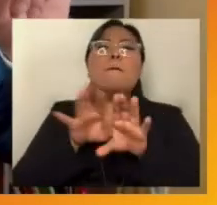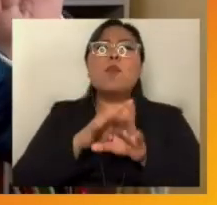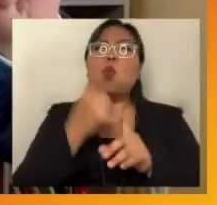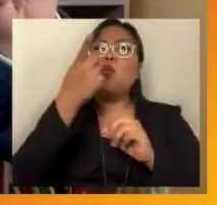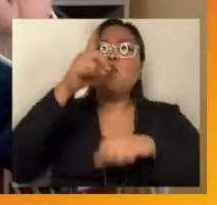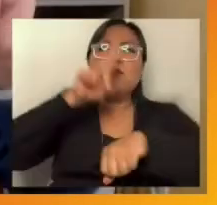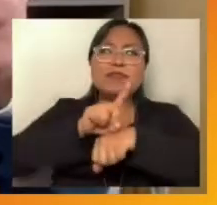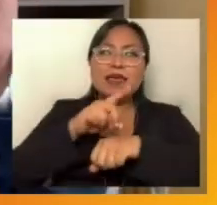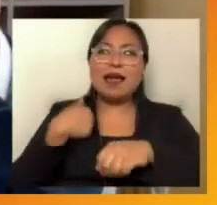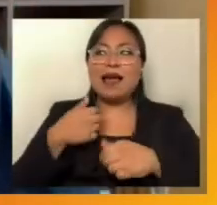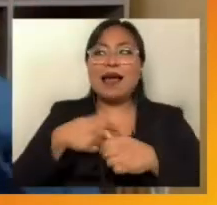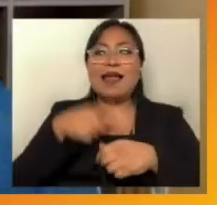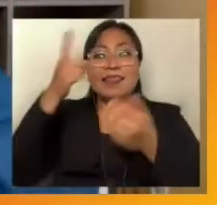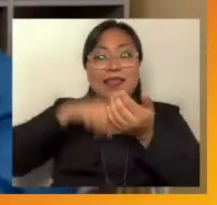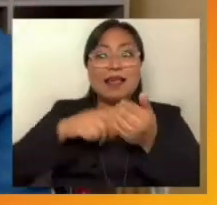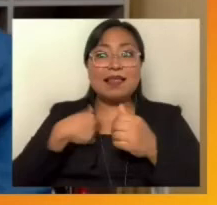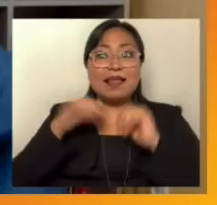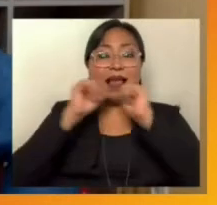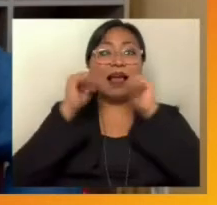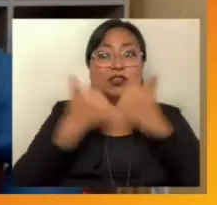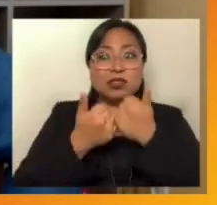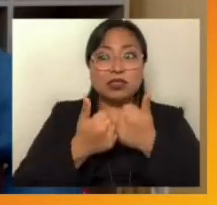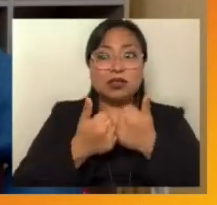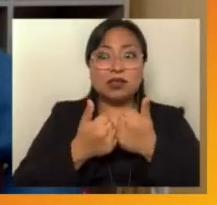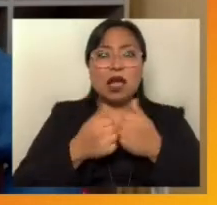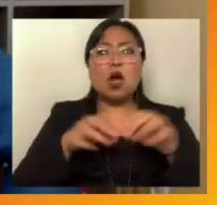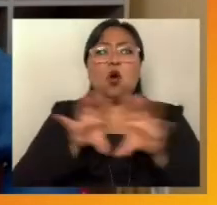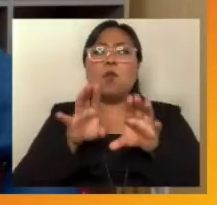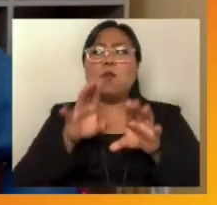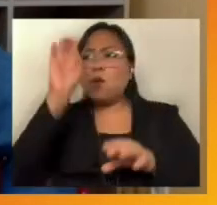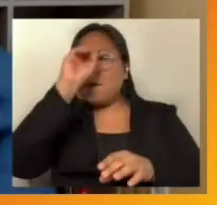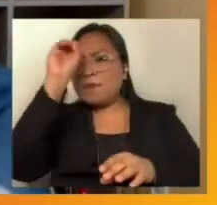¿Qué opinan mis compañeros de un día de trabajo?